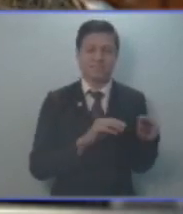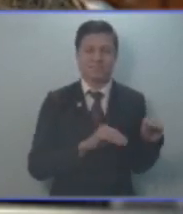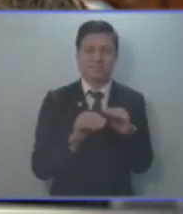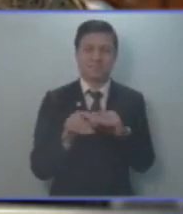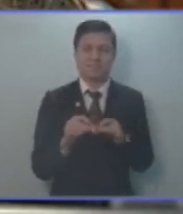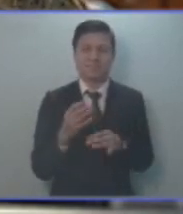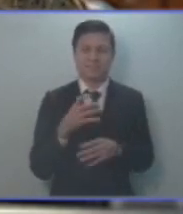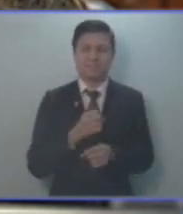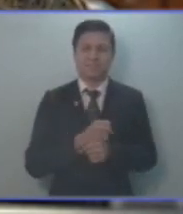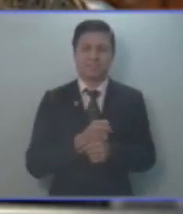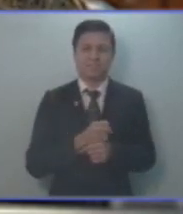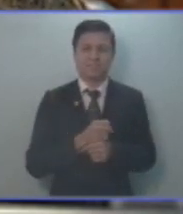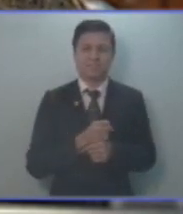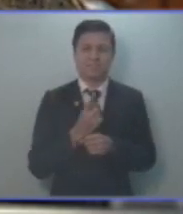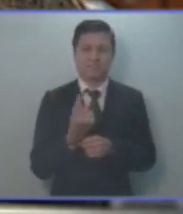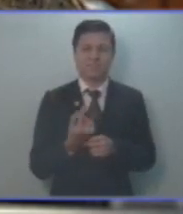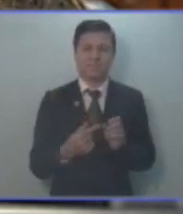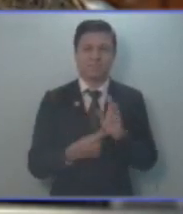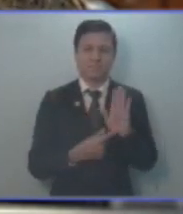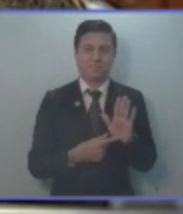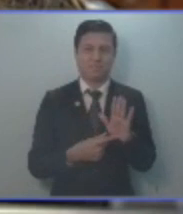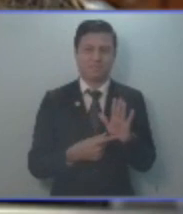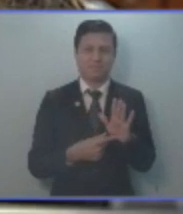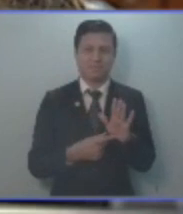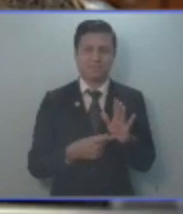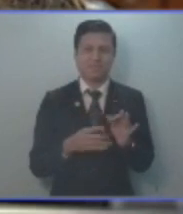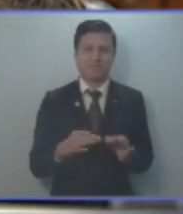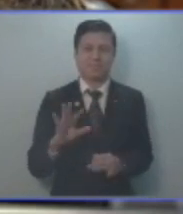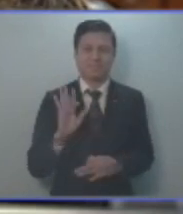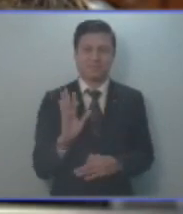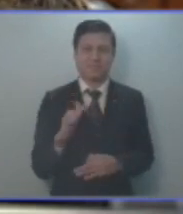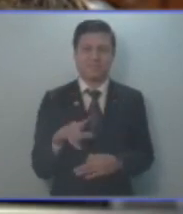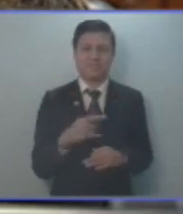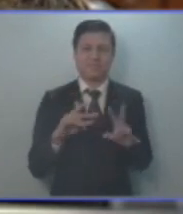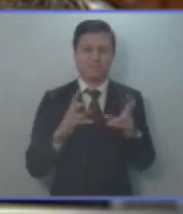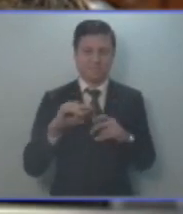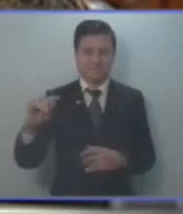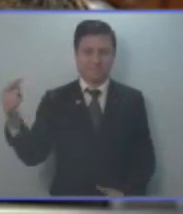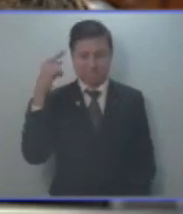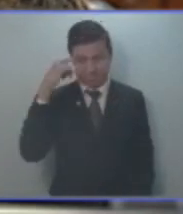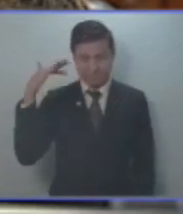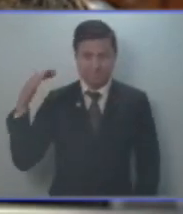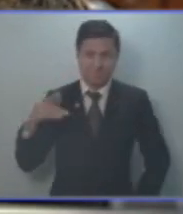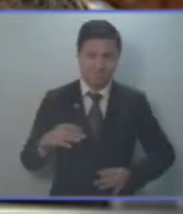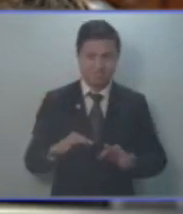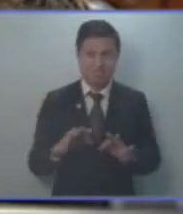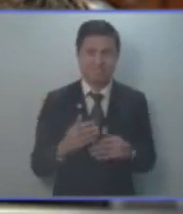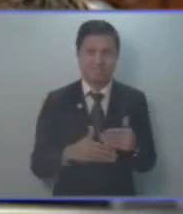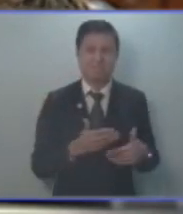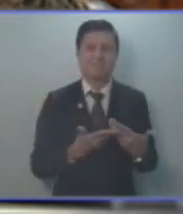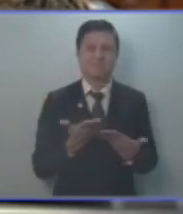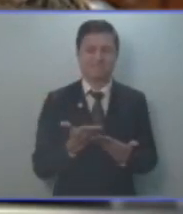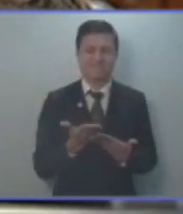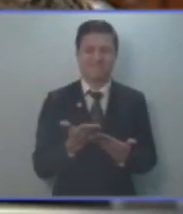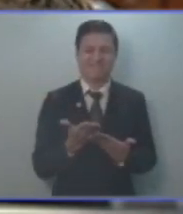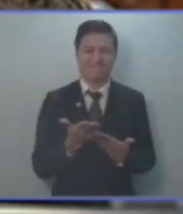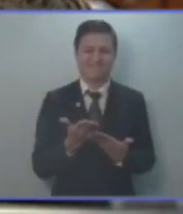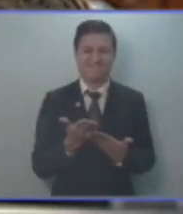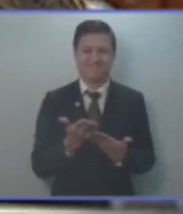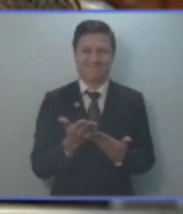a ninguna presión de poder fáctico ni político ni económico ni foráneo